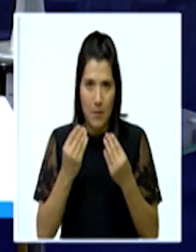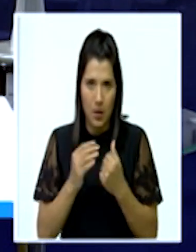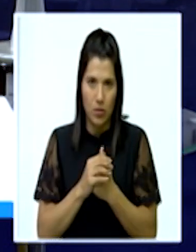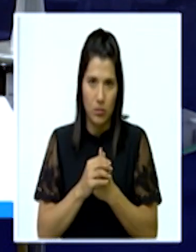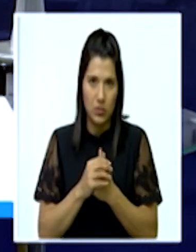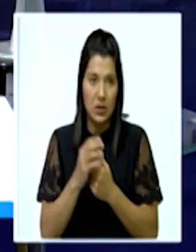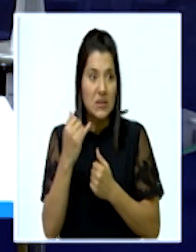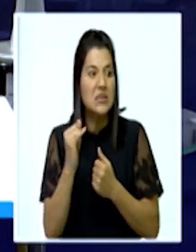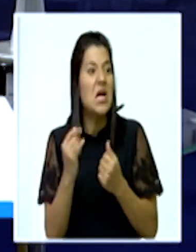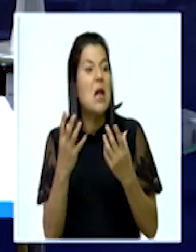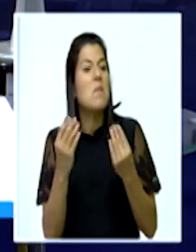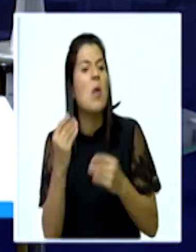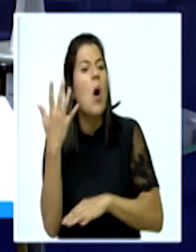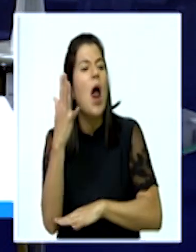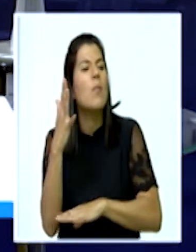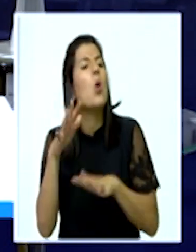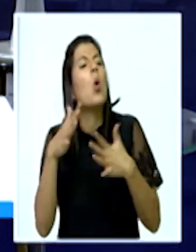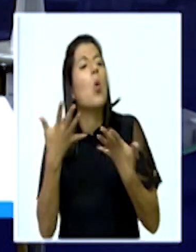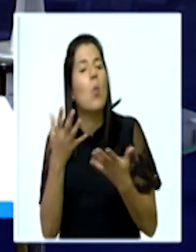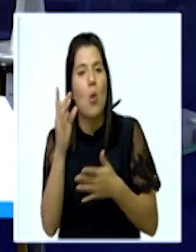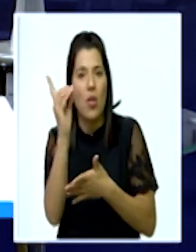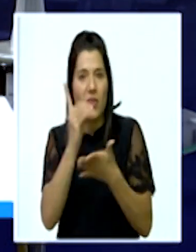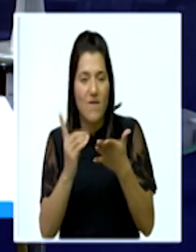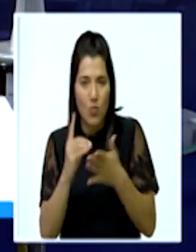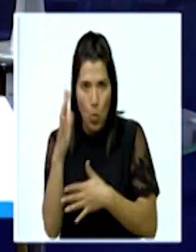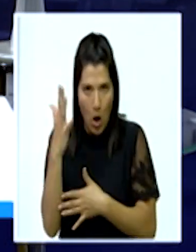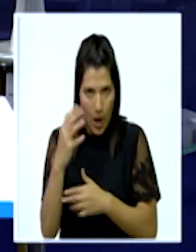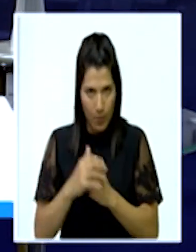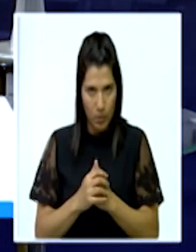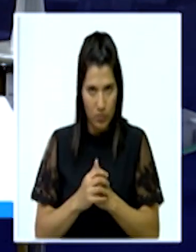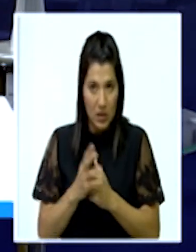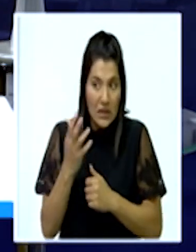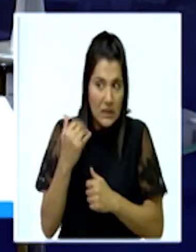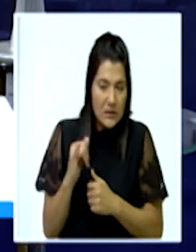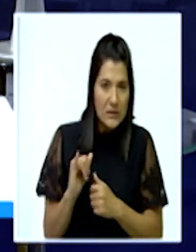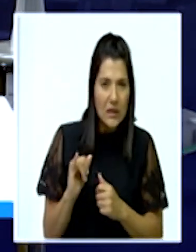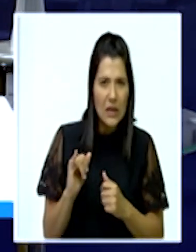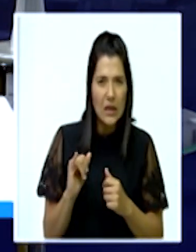árbol, ¿cómo dibujarías el árbol? Y si fuera que se te quita